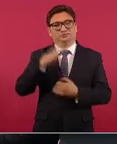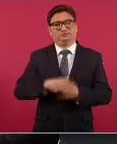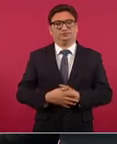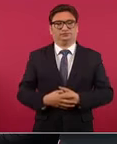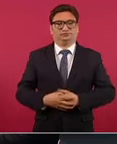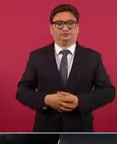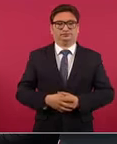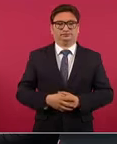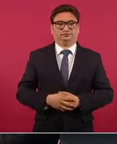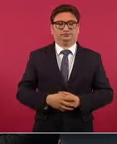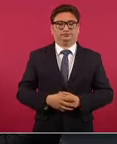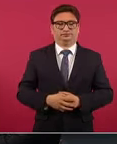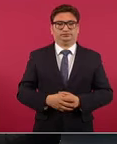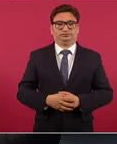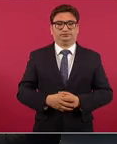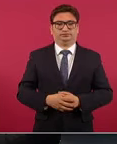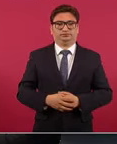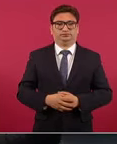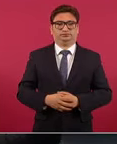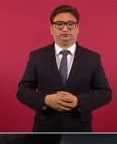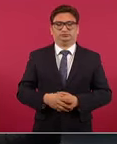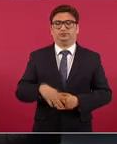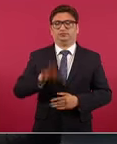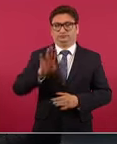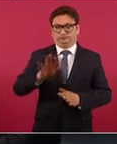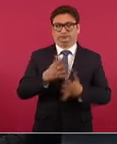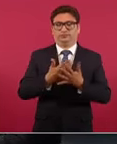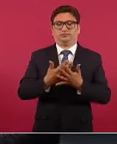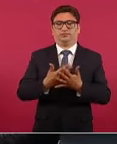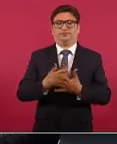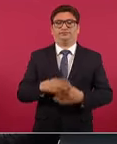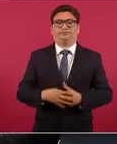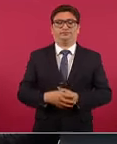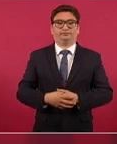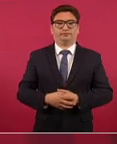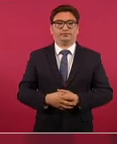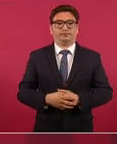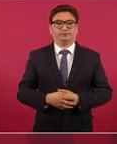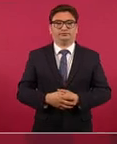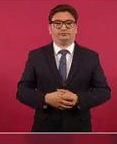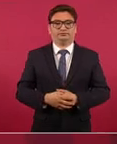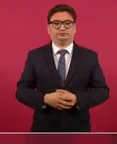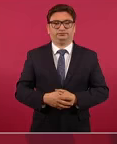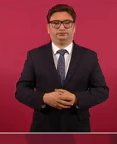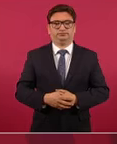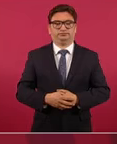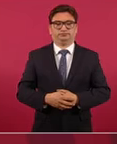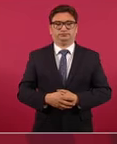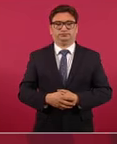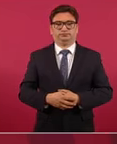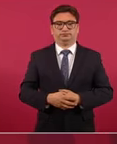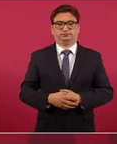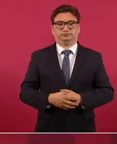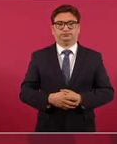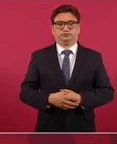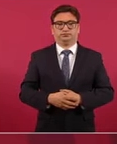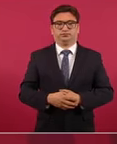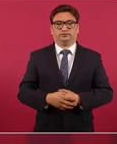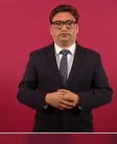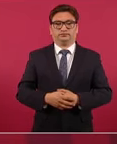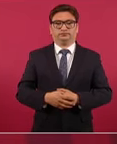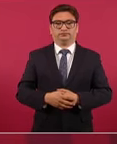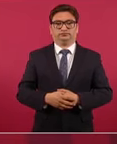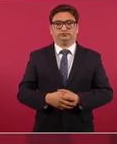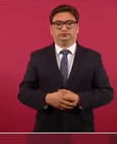y si no estuviese pero espérate este también hay que este